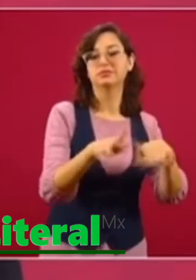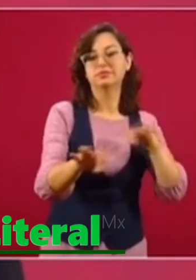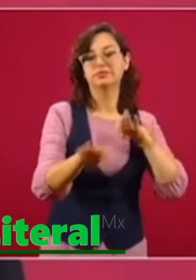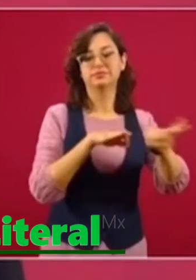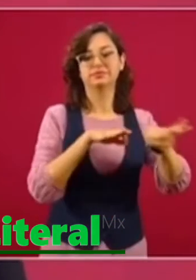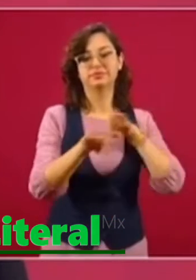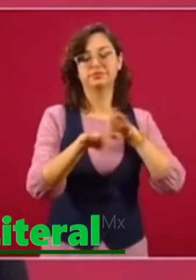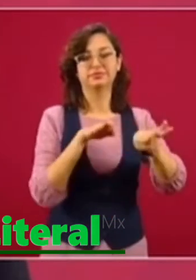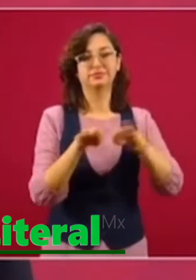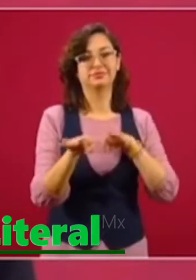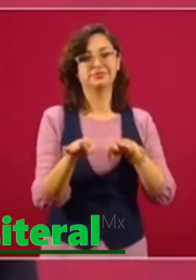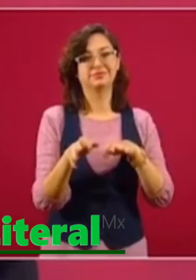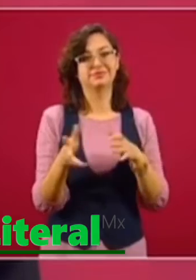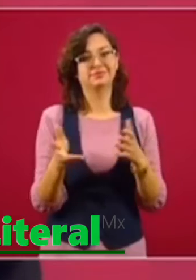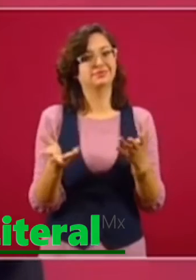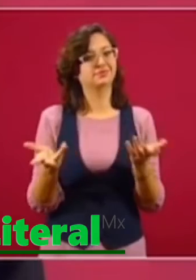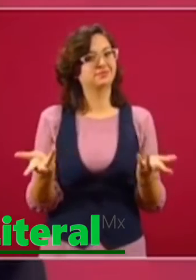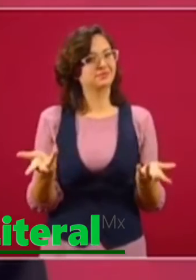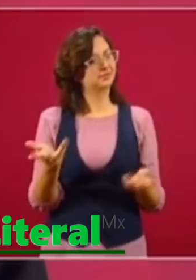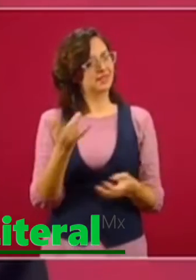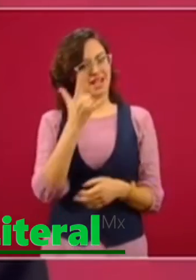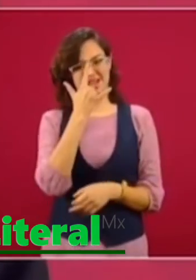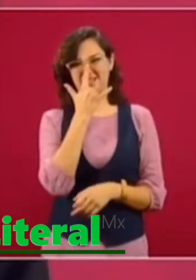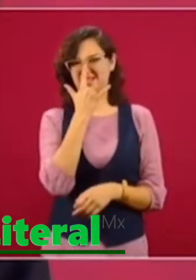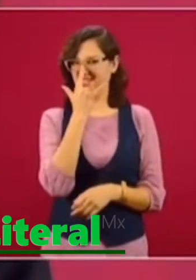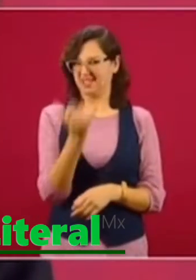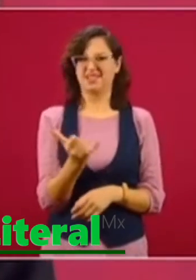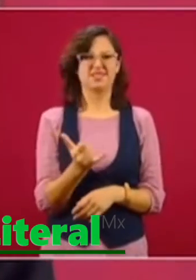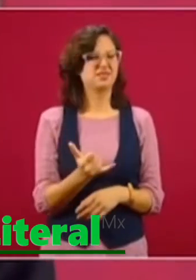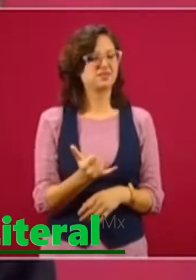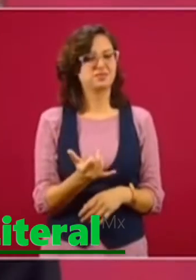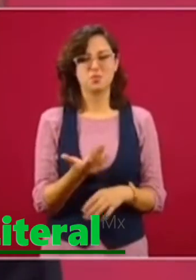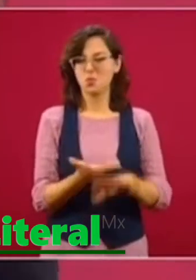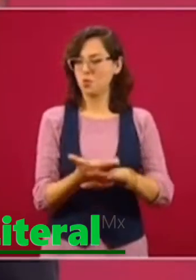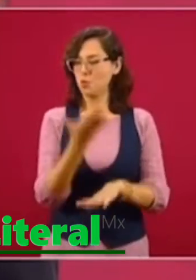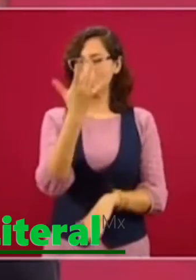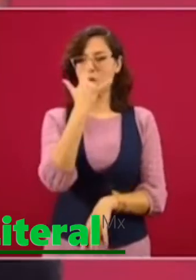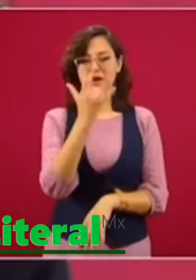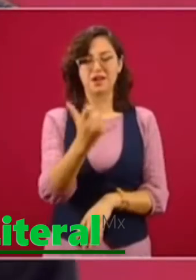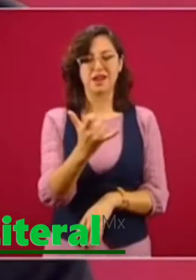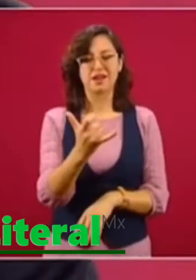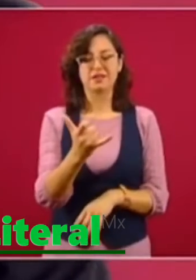Una cosa rarísima. Y ahora,